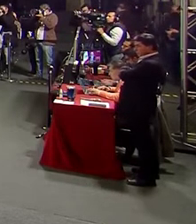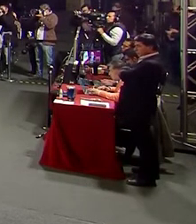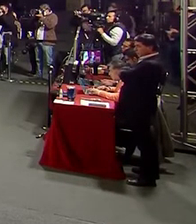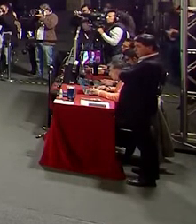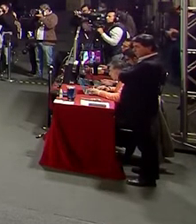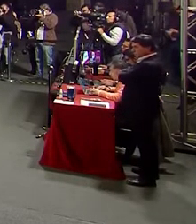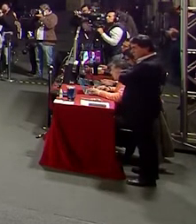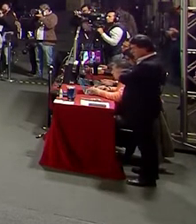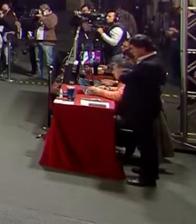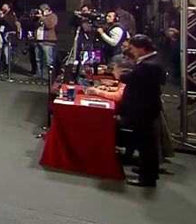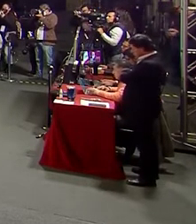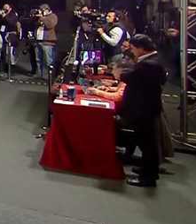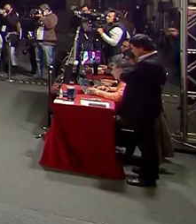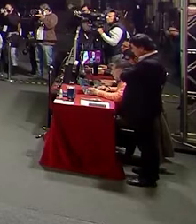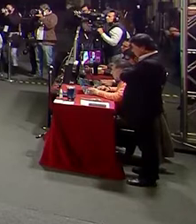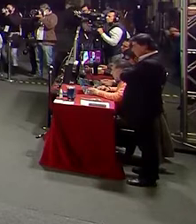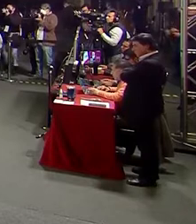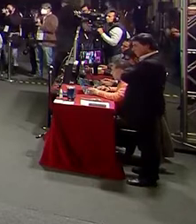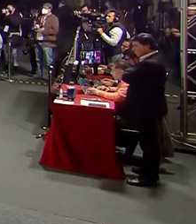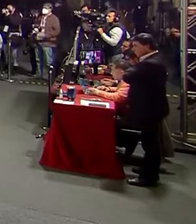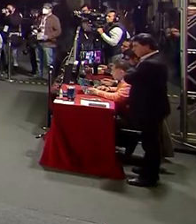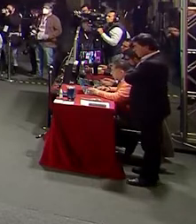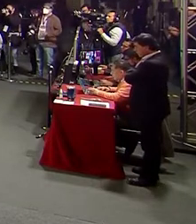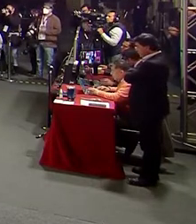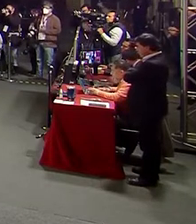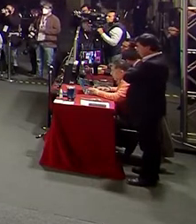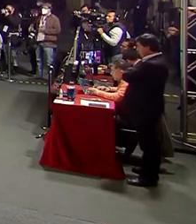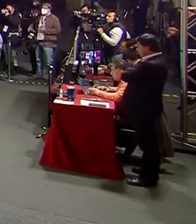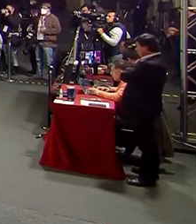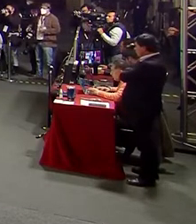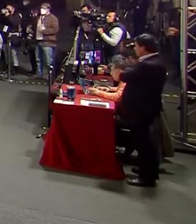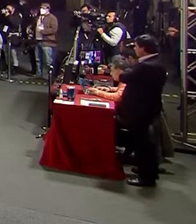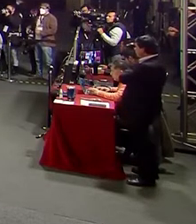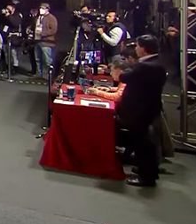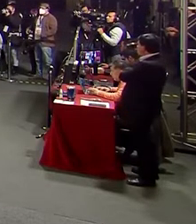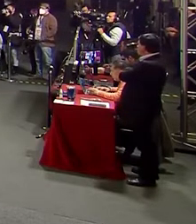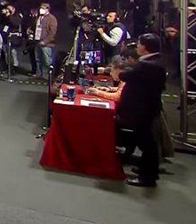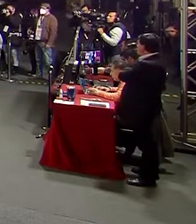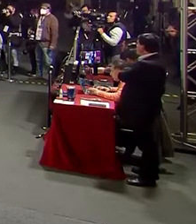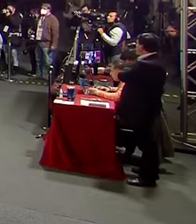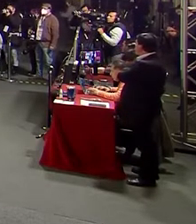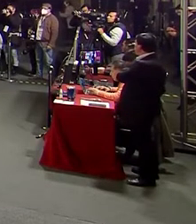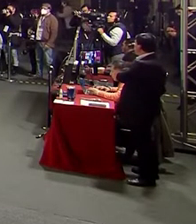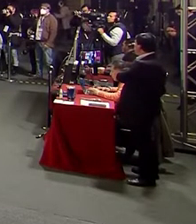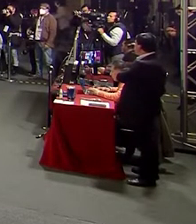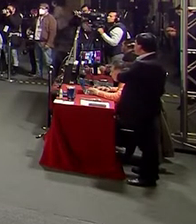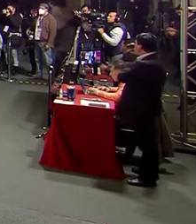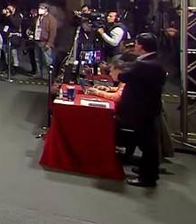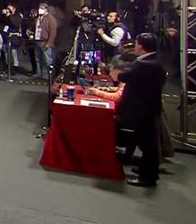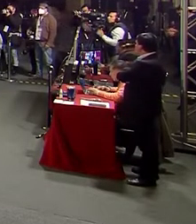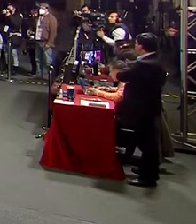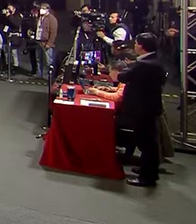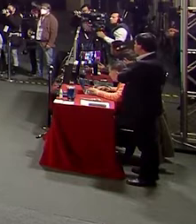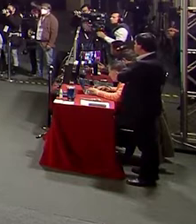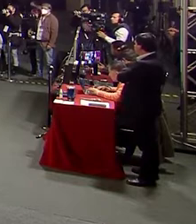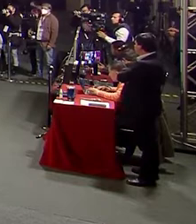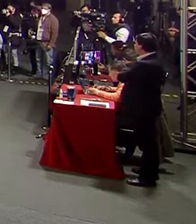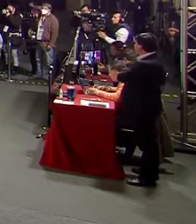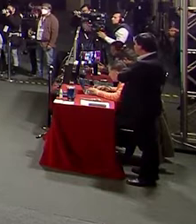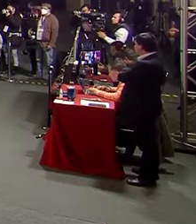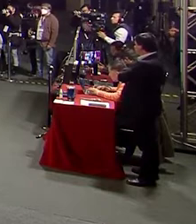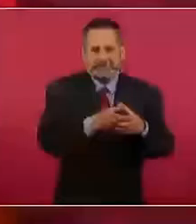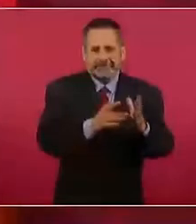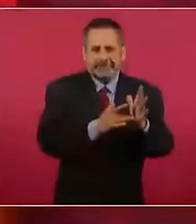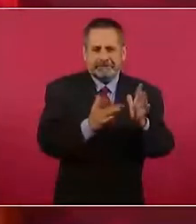la Compañía de Jesús, a los jesuitas de México, del mundo, por